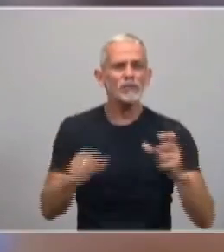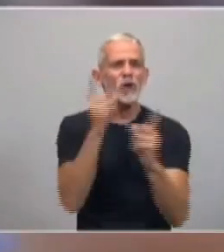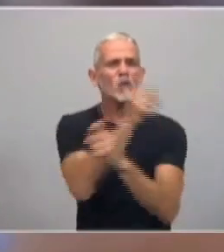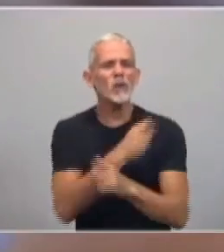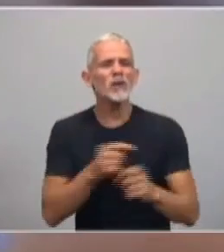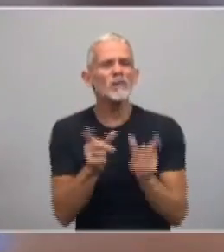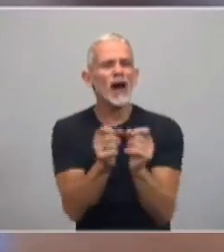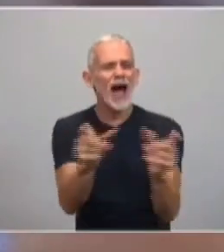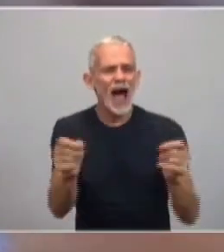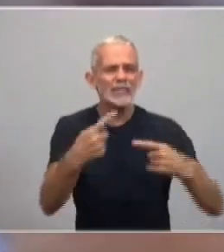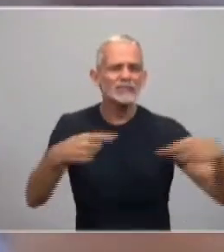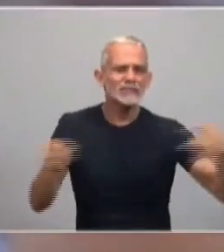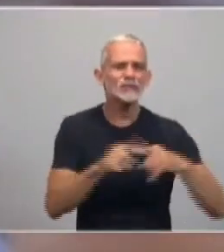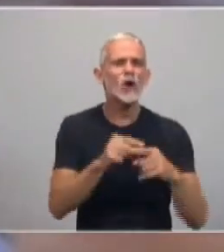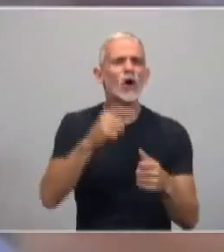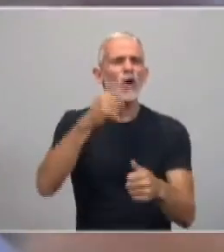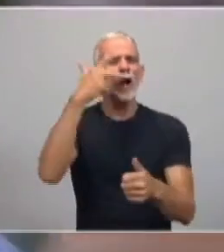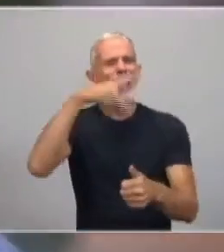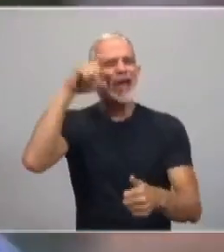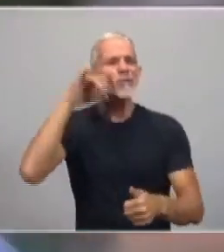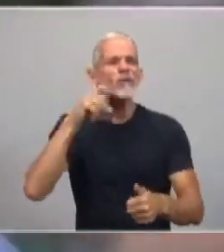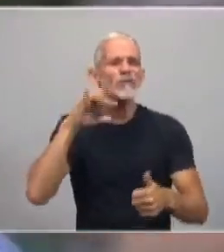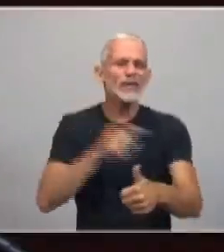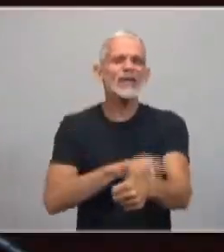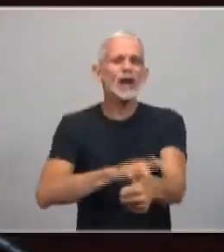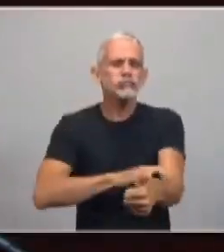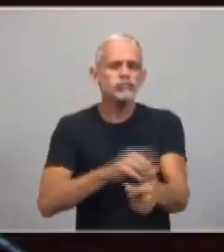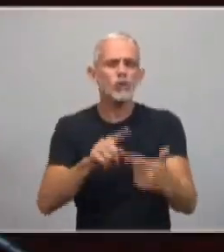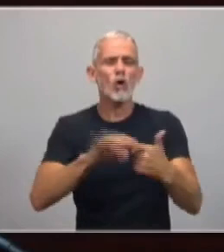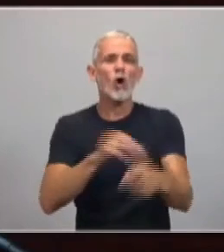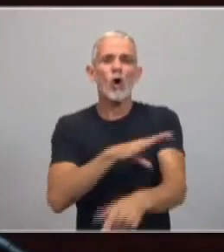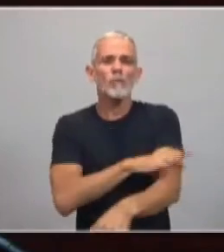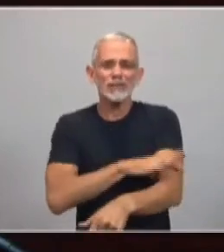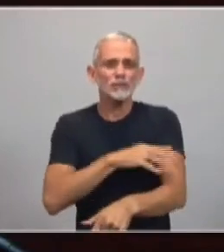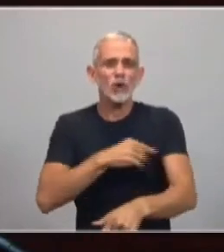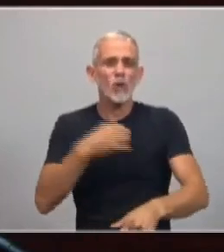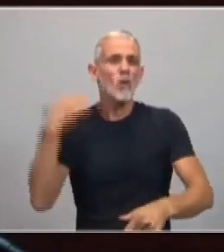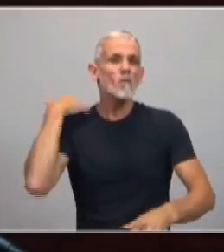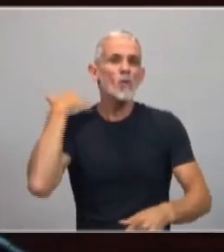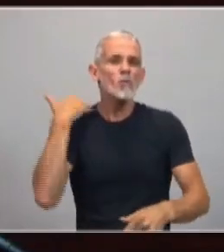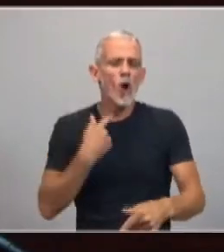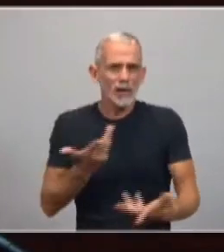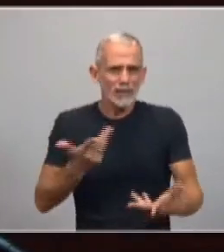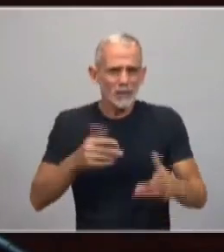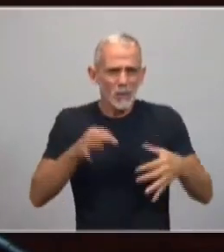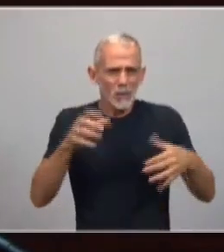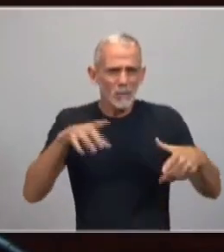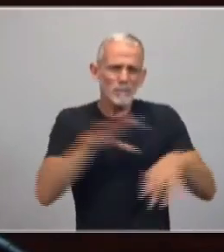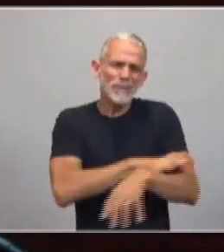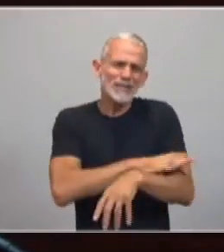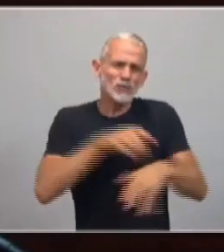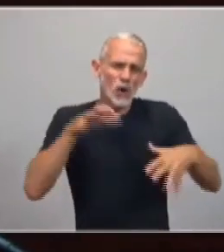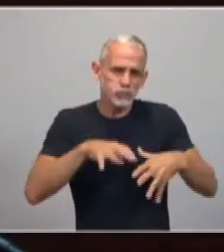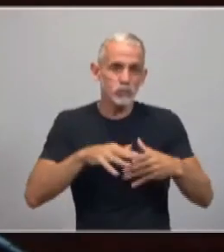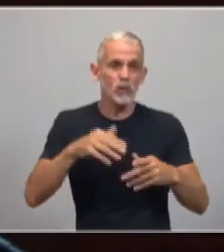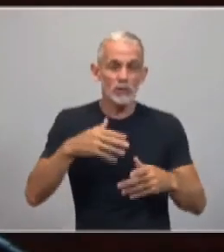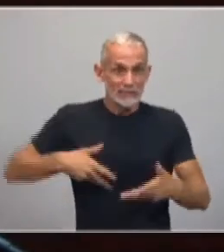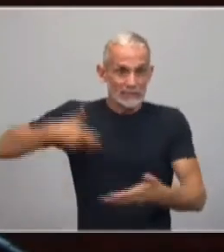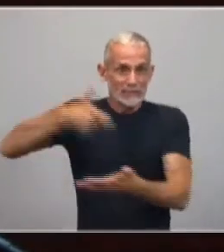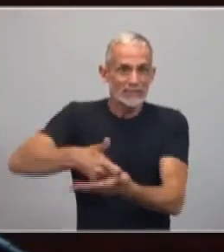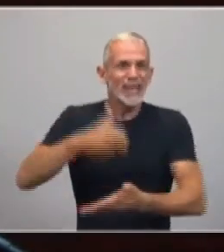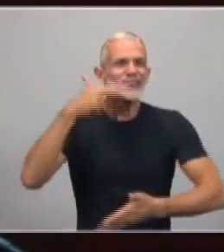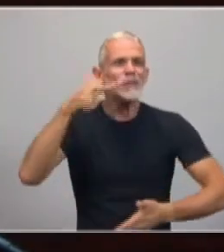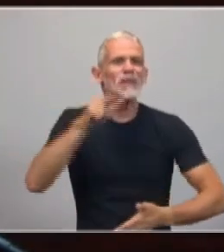problemas oncológicos, con hemofilia o con hipertensión pulmonar, lo que implica una inversión de más de 3.500 millones